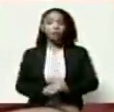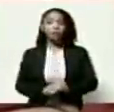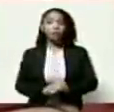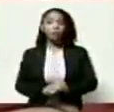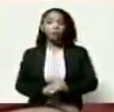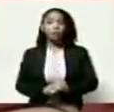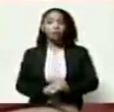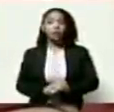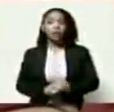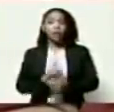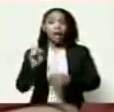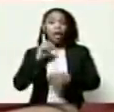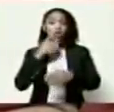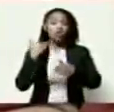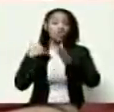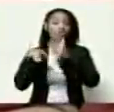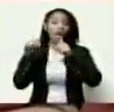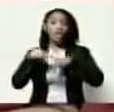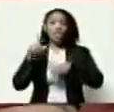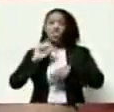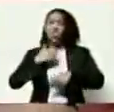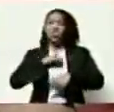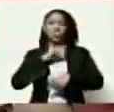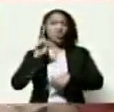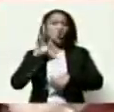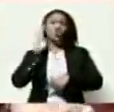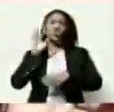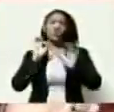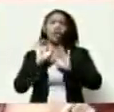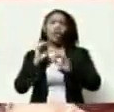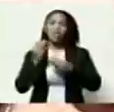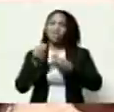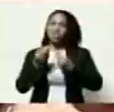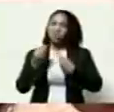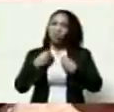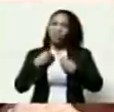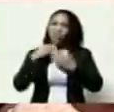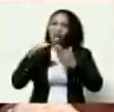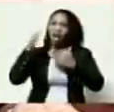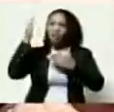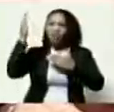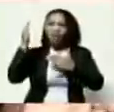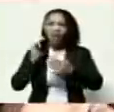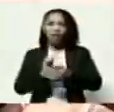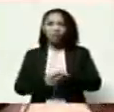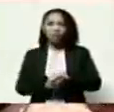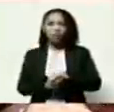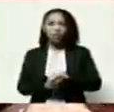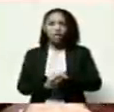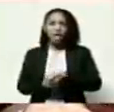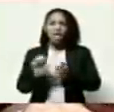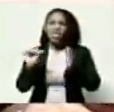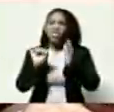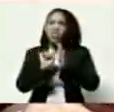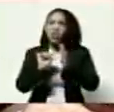Que ellos se van de aquí diciendo, no, nosotros no somos corruptos. ¿Y cómo vives en el extranjero? ¿De dónde?